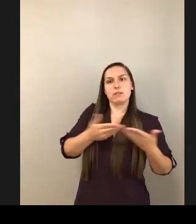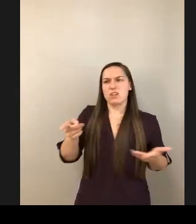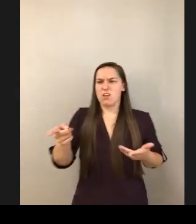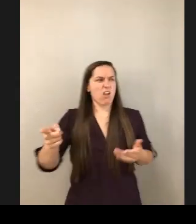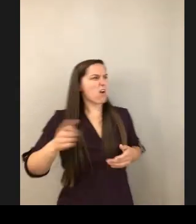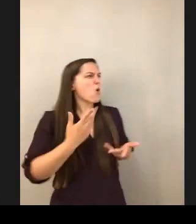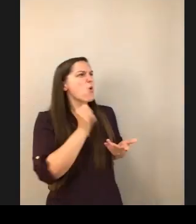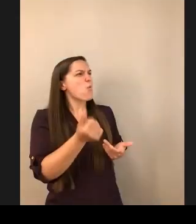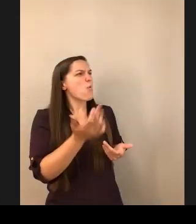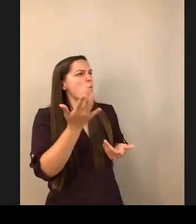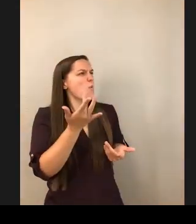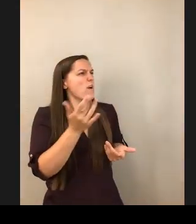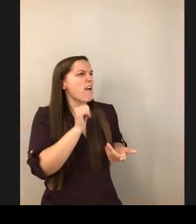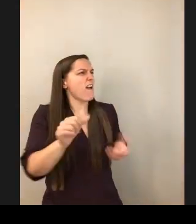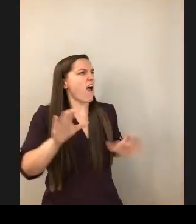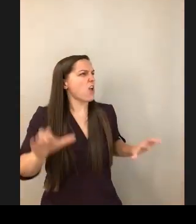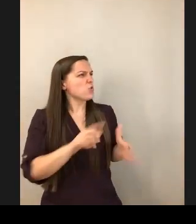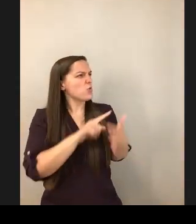hace nuestra